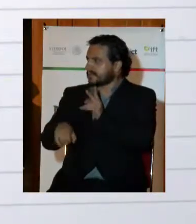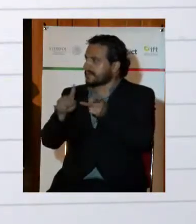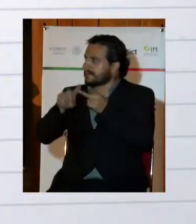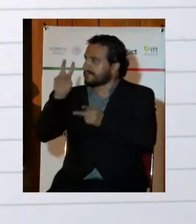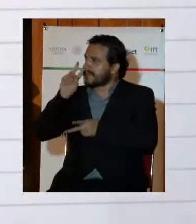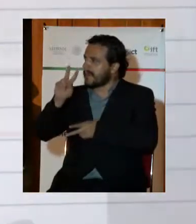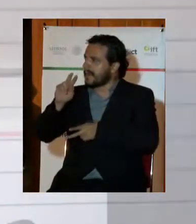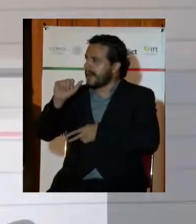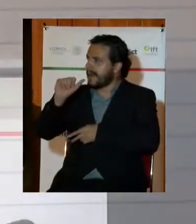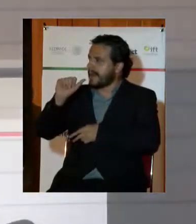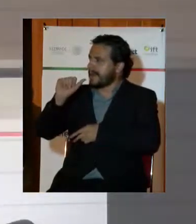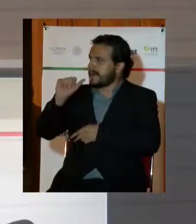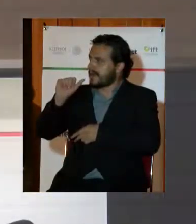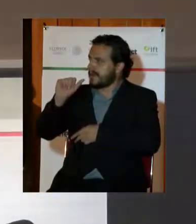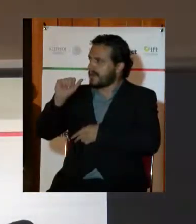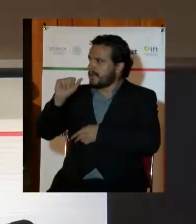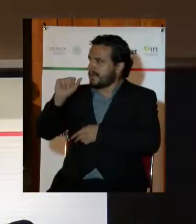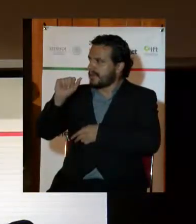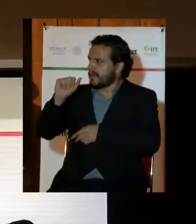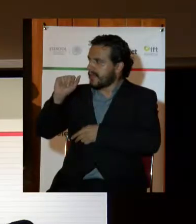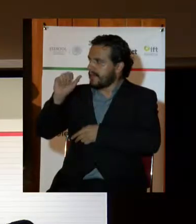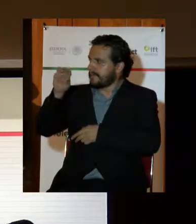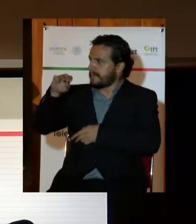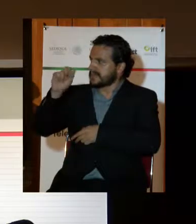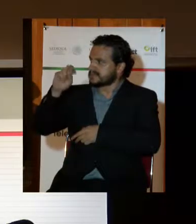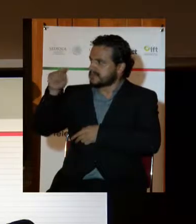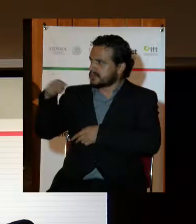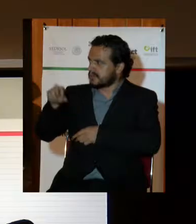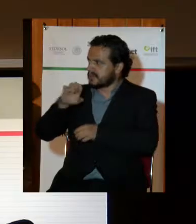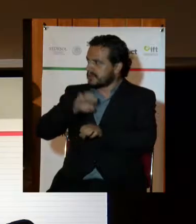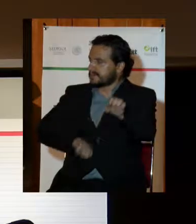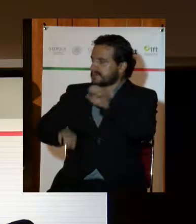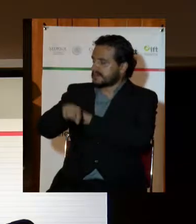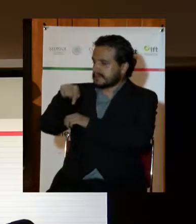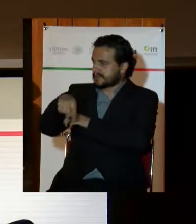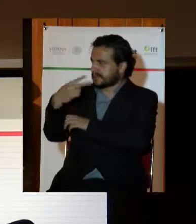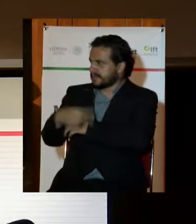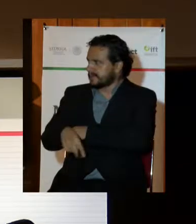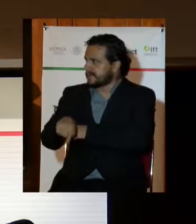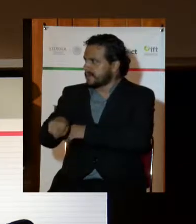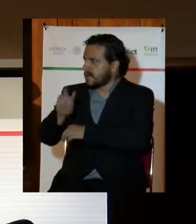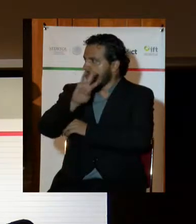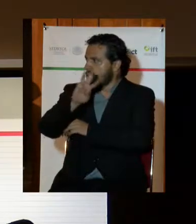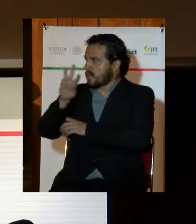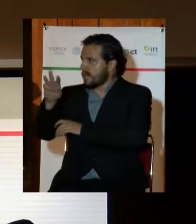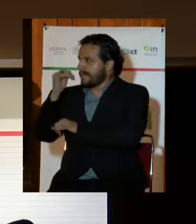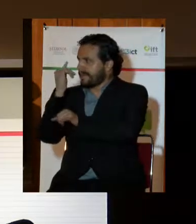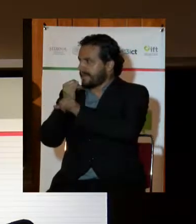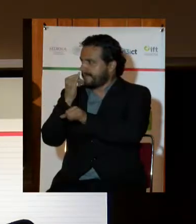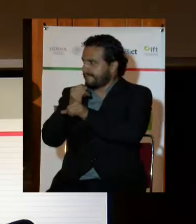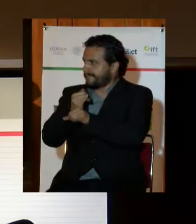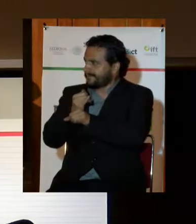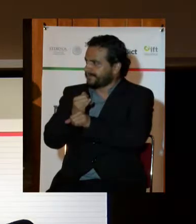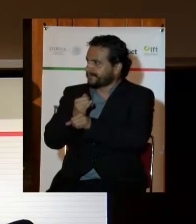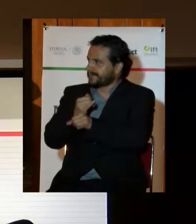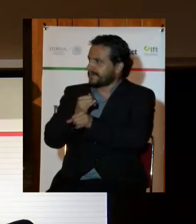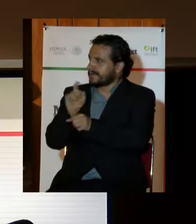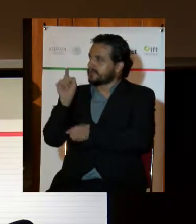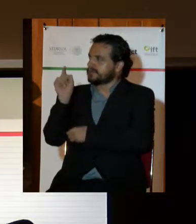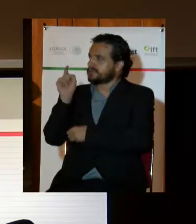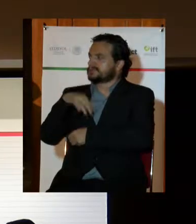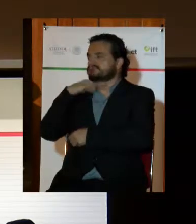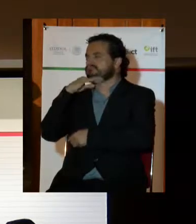perfectamente bien la importancia de tener un sitio accesible. Si nosotros nos descuidamos, con un clic compramos en Amazon. Entonces, no hay sitio más accesible en el